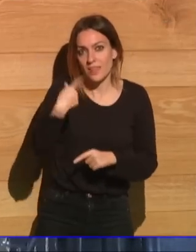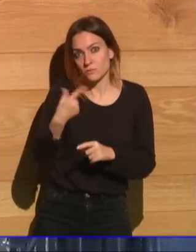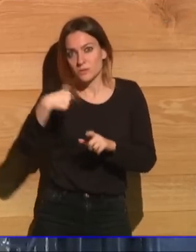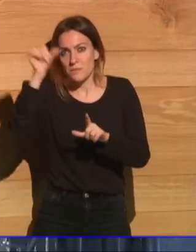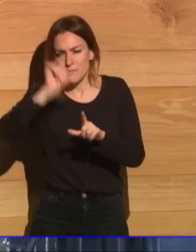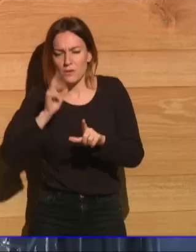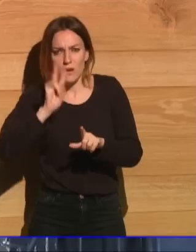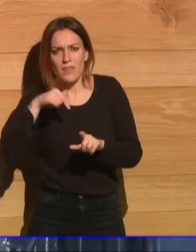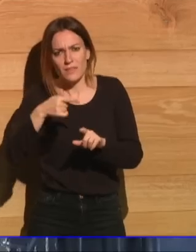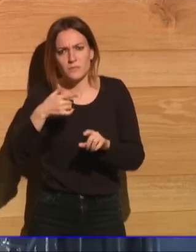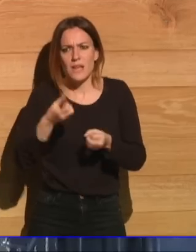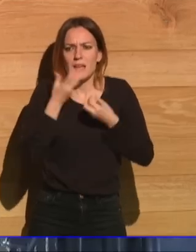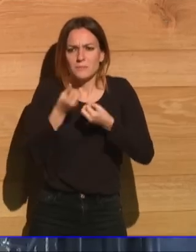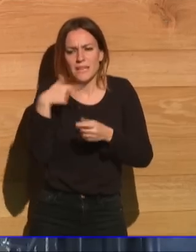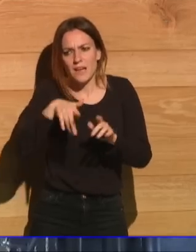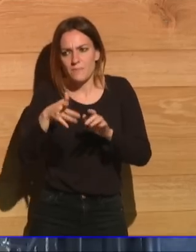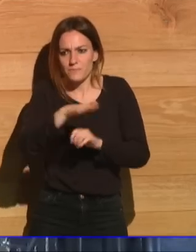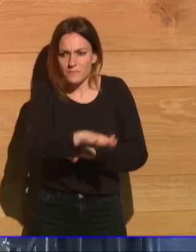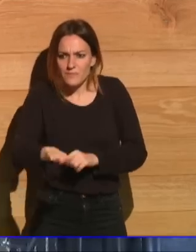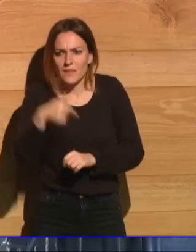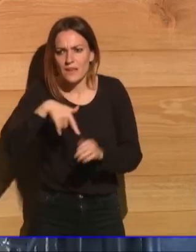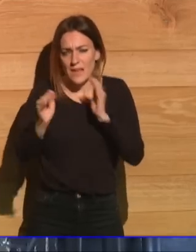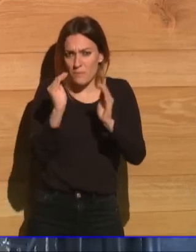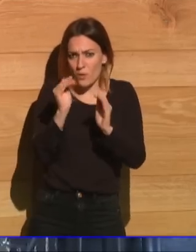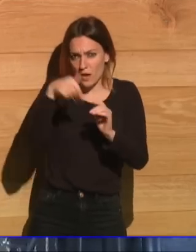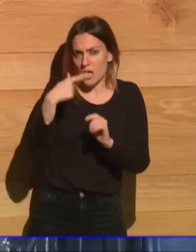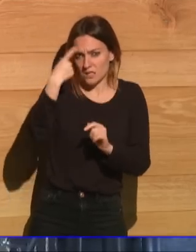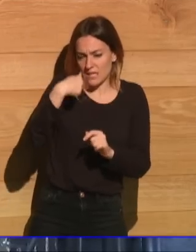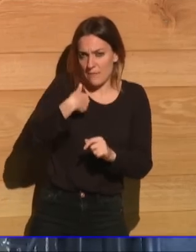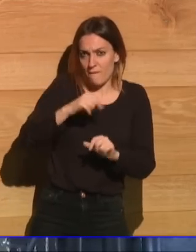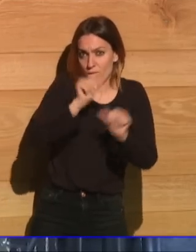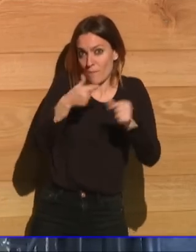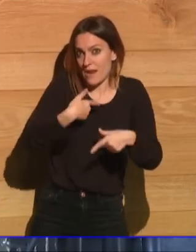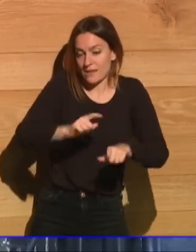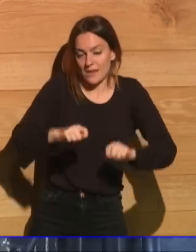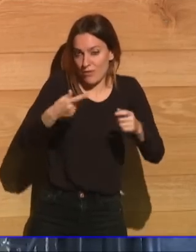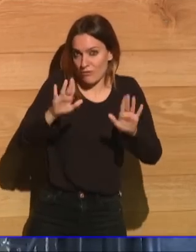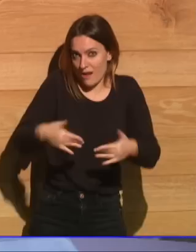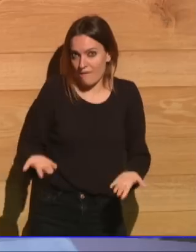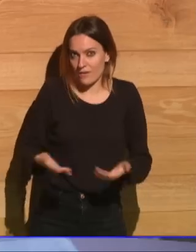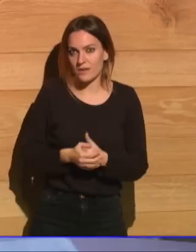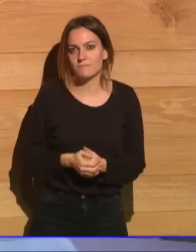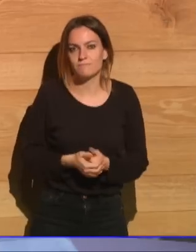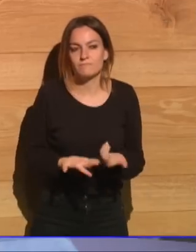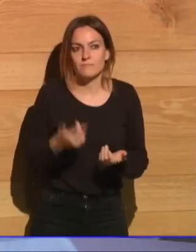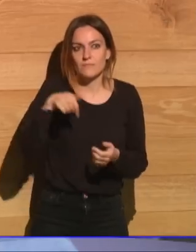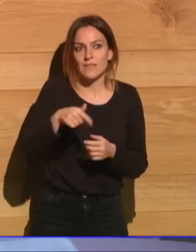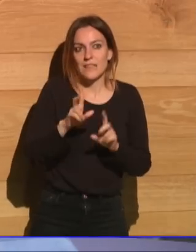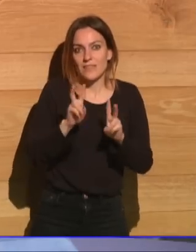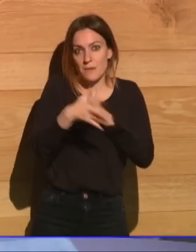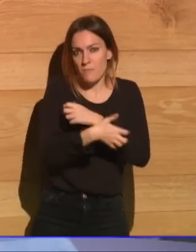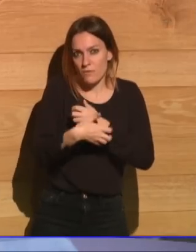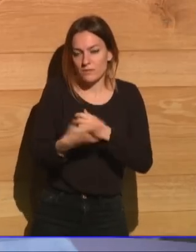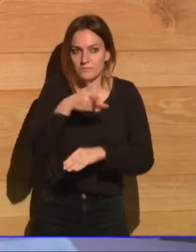infancia que él entendía de manera muy natural. O sea, Claro, eso sí. O sea, que pertenezca a la clase proletaria, sí. Que nazca en el